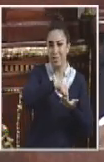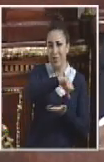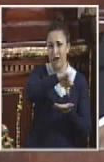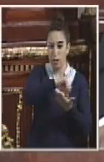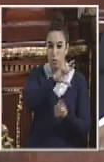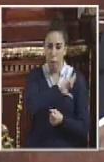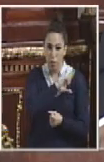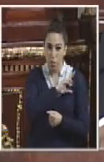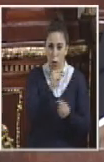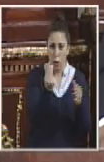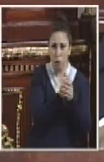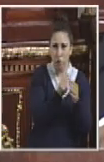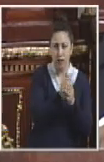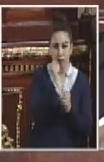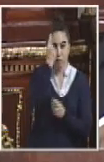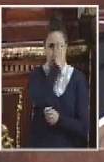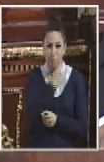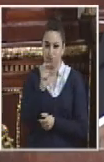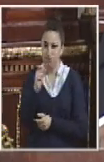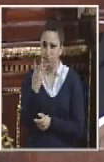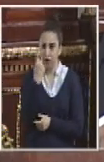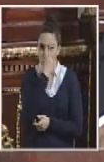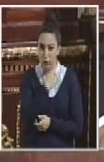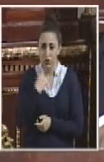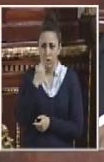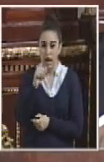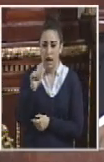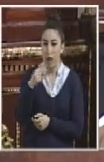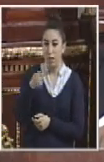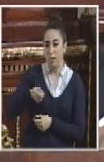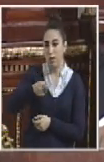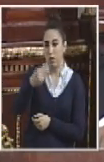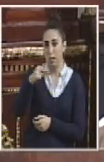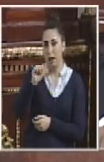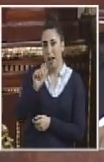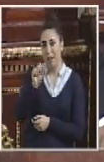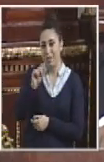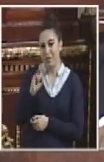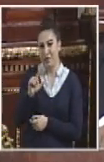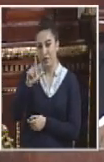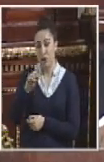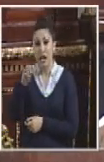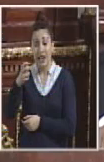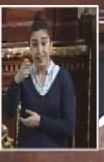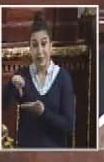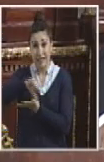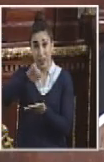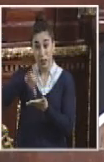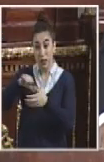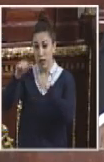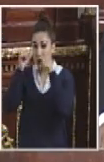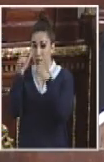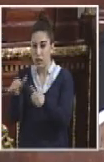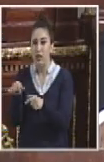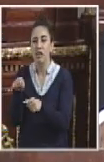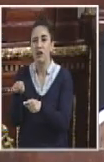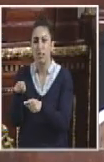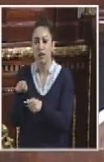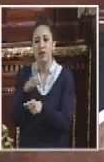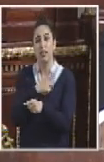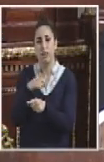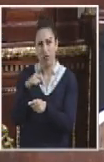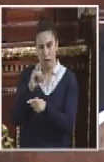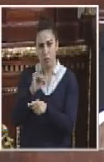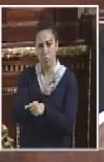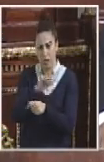y son de tiempo completo, son asilos como tal, estos centros de atención pretenden dar una atención integral